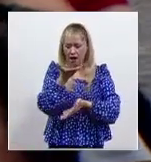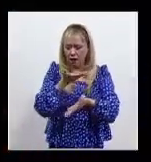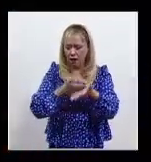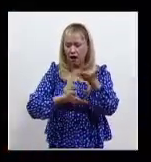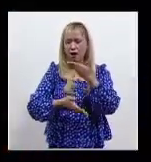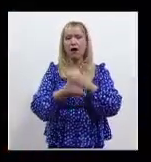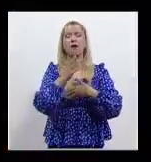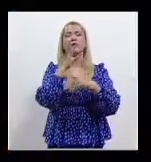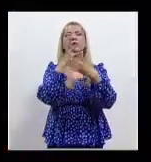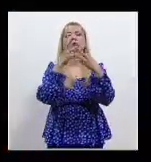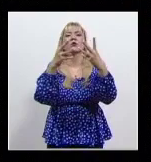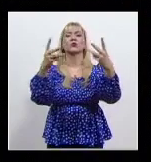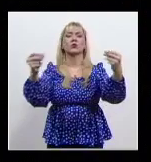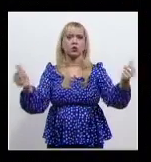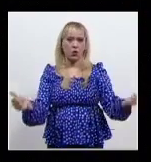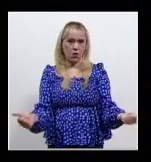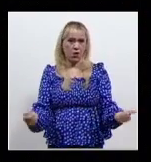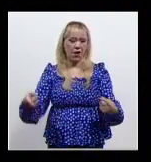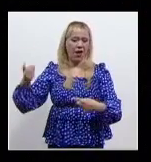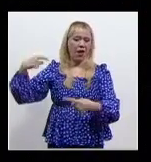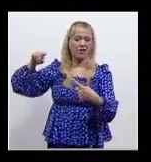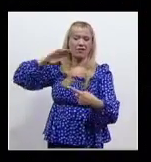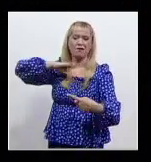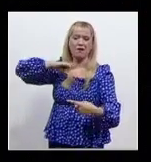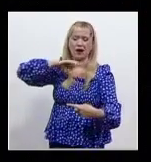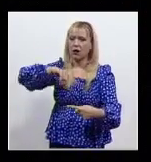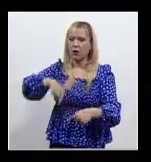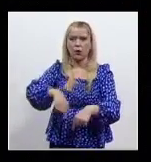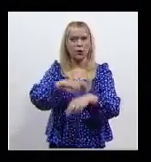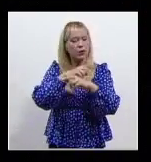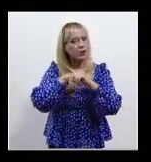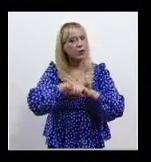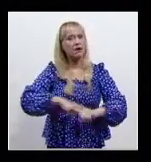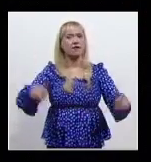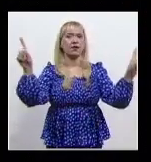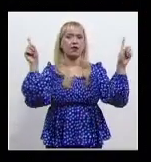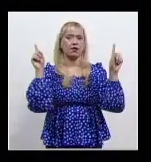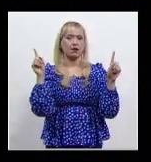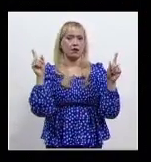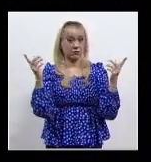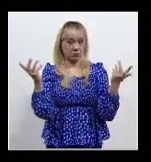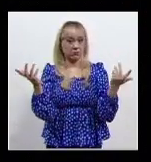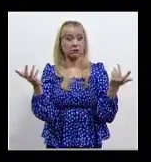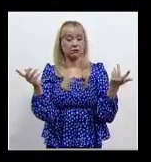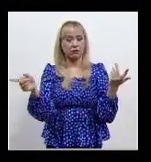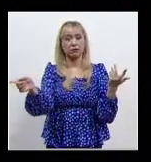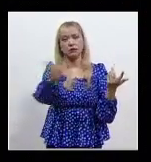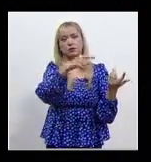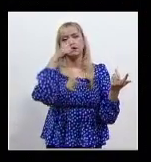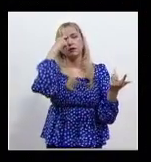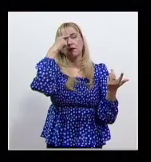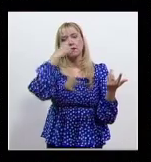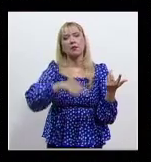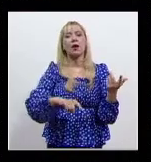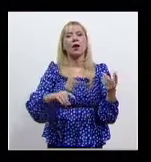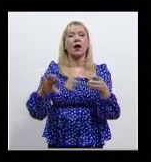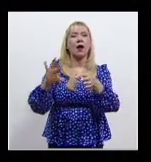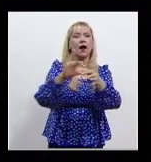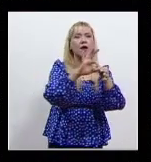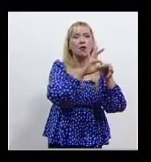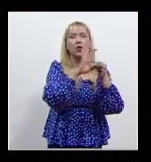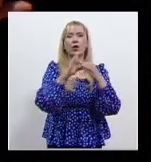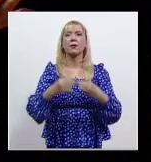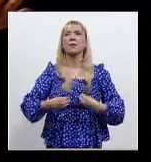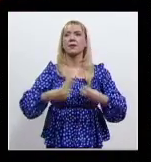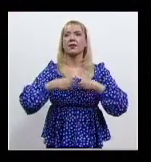encontraron. Y en algo en qué poner el servicio de nuestros conocimientos, va a facilitar la armonía social, nos va a